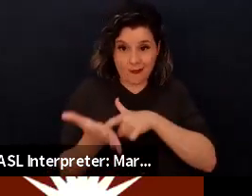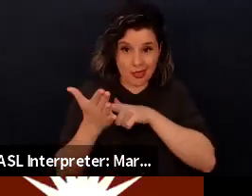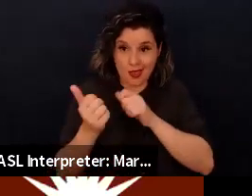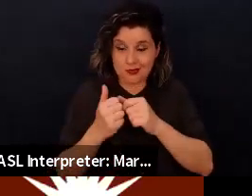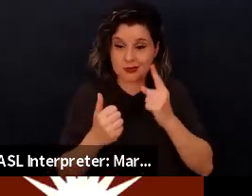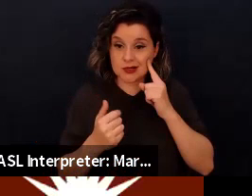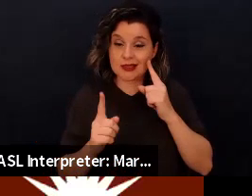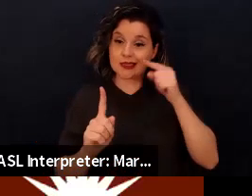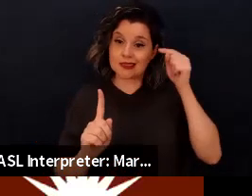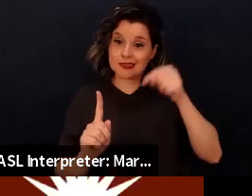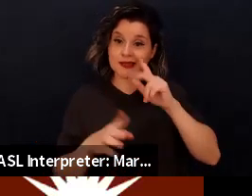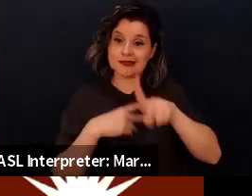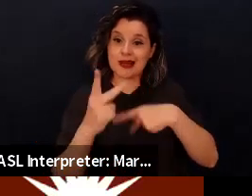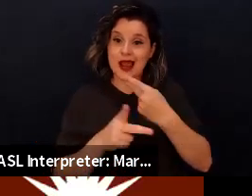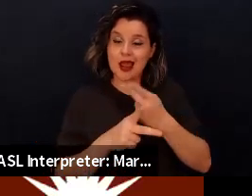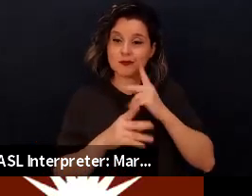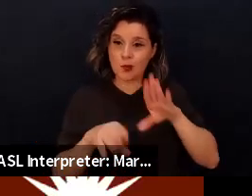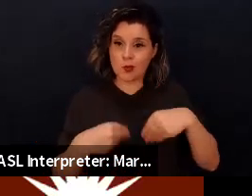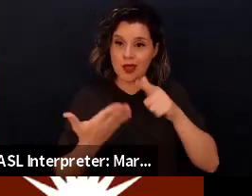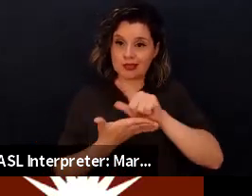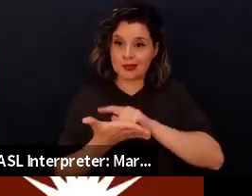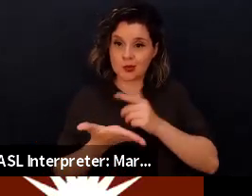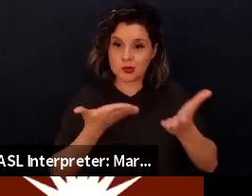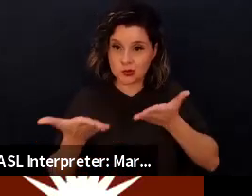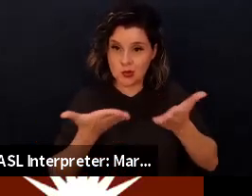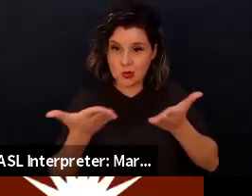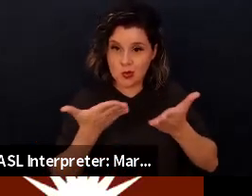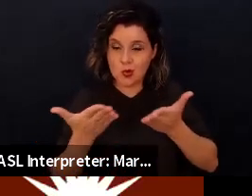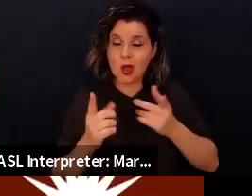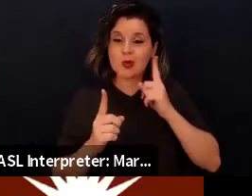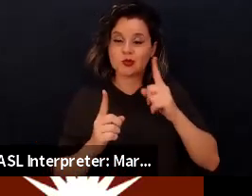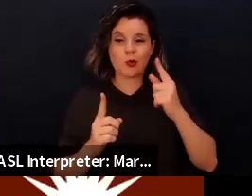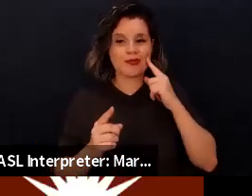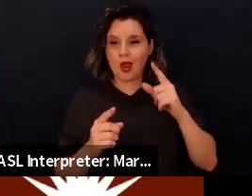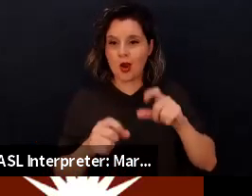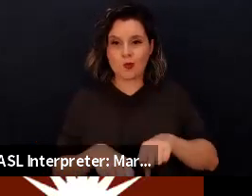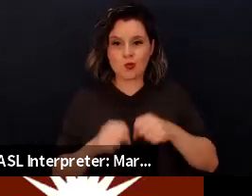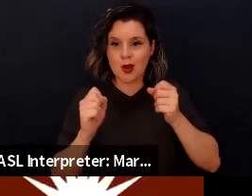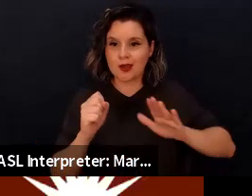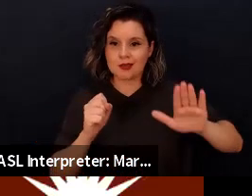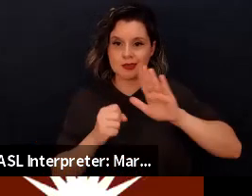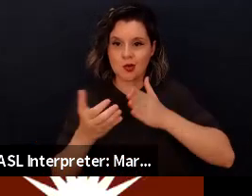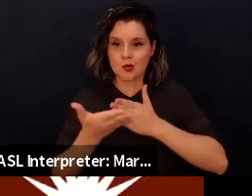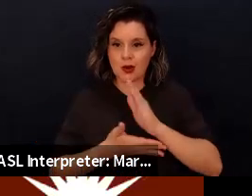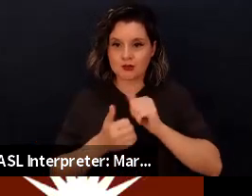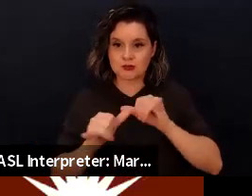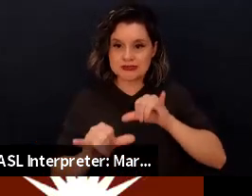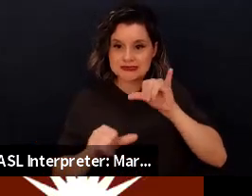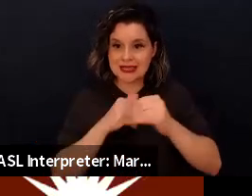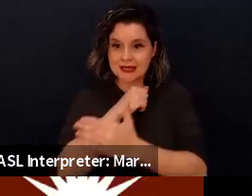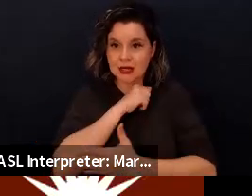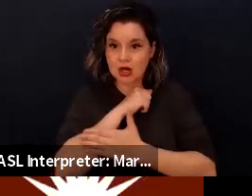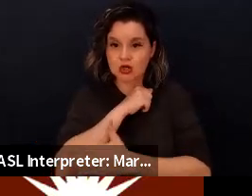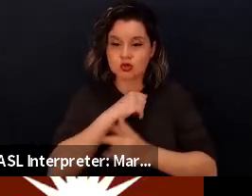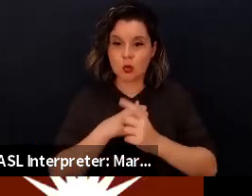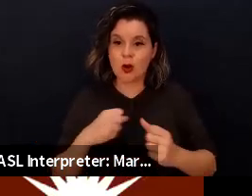este tipo de asesoría legal, lo cual están violando muchos de sus derechos para poder estar en el país o para poder